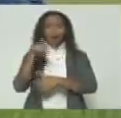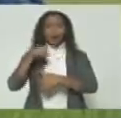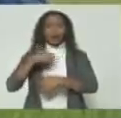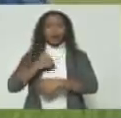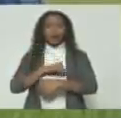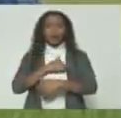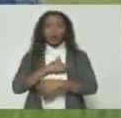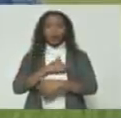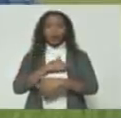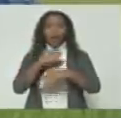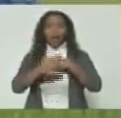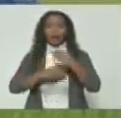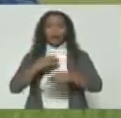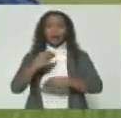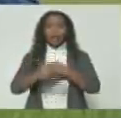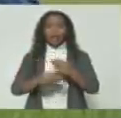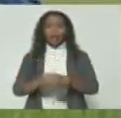desde